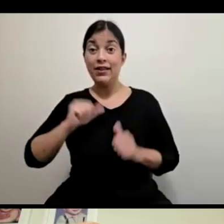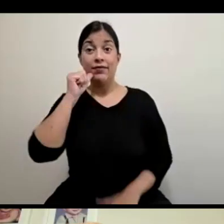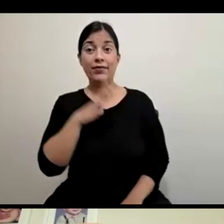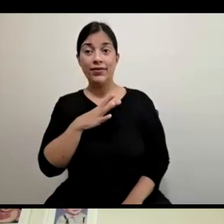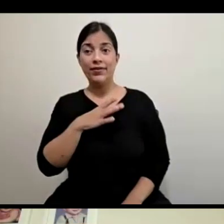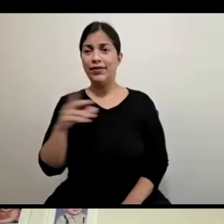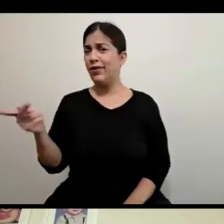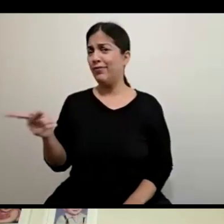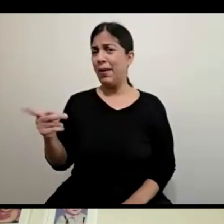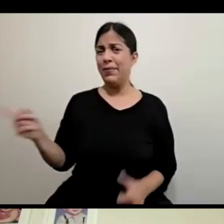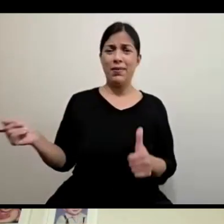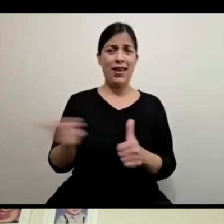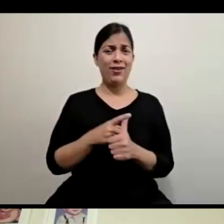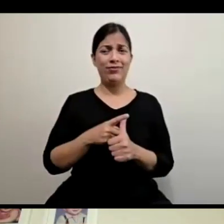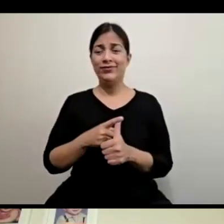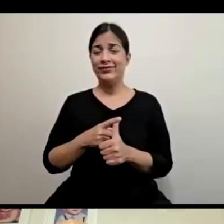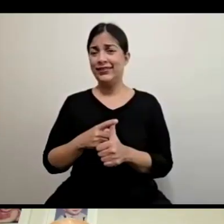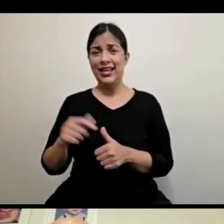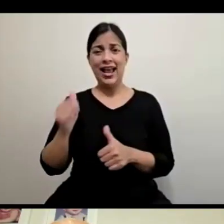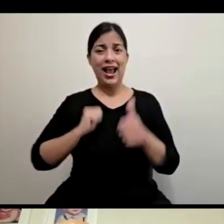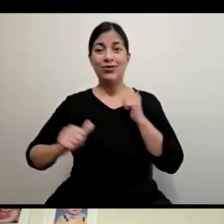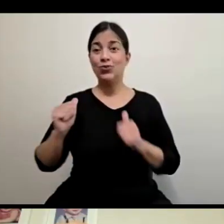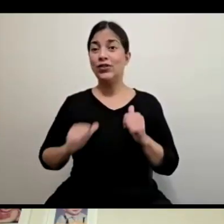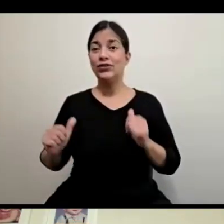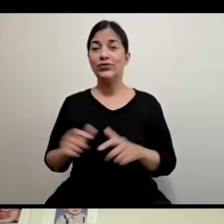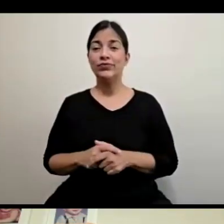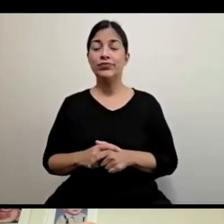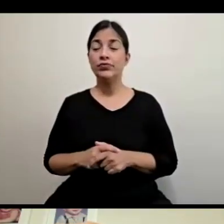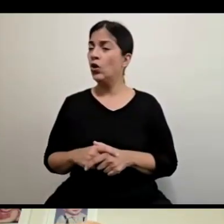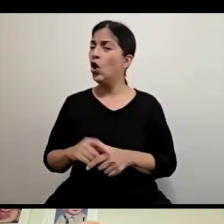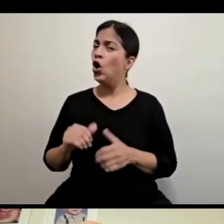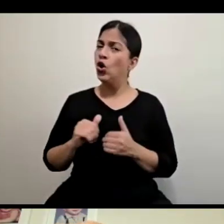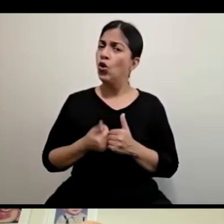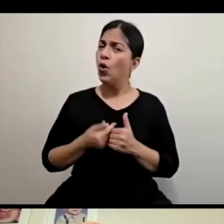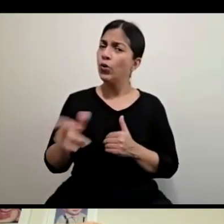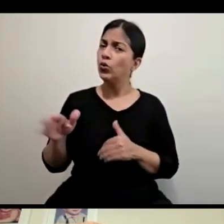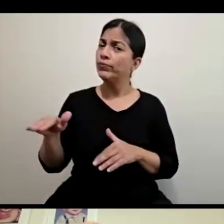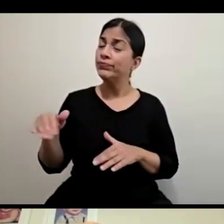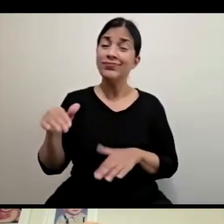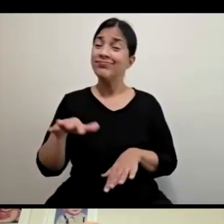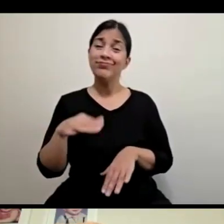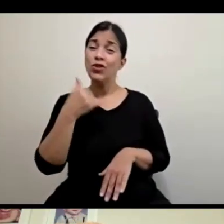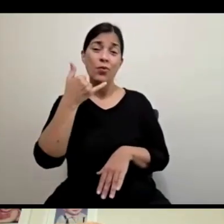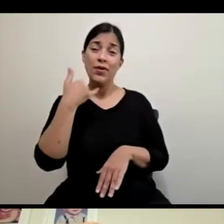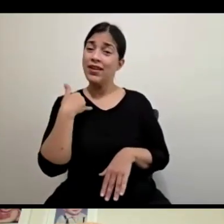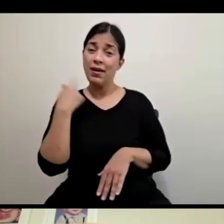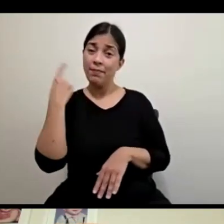de la actuación. ¿Y cómo lograste decir, ok, no me llamen más para actuar, yo voy a seguir haciendo escenografía? ¿Cómo